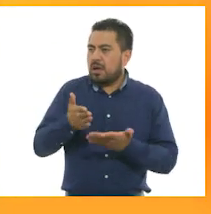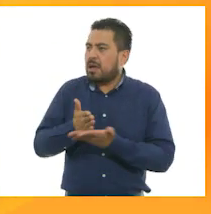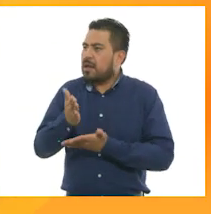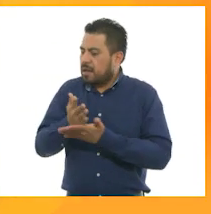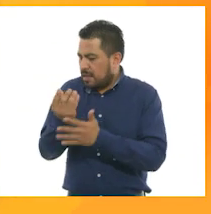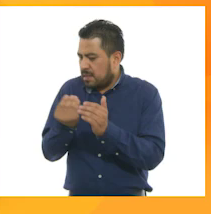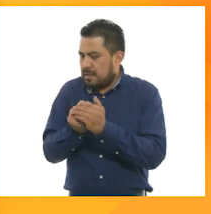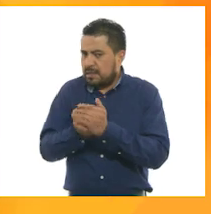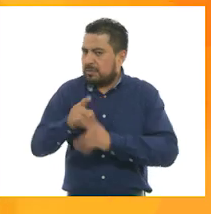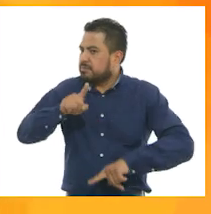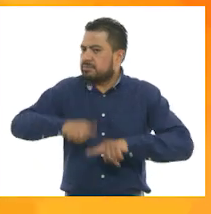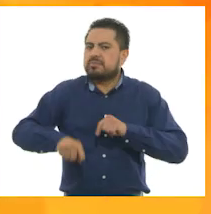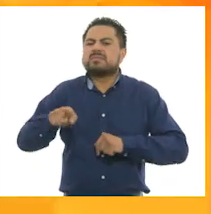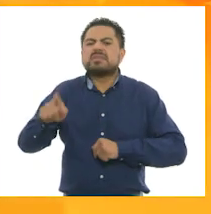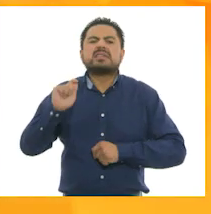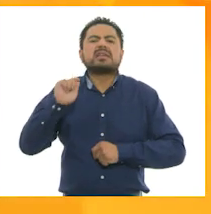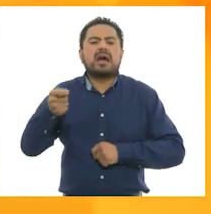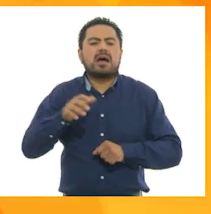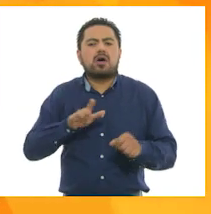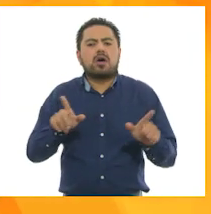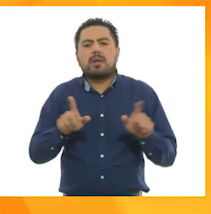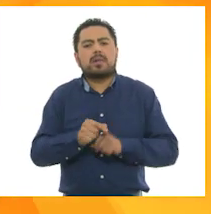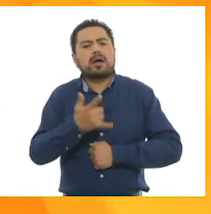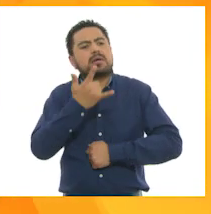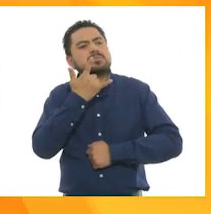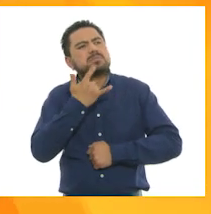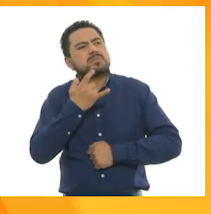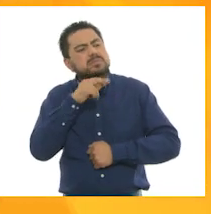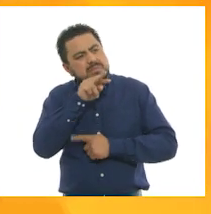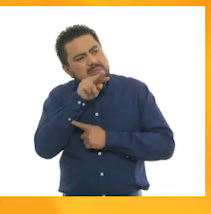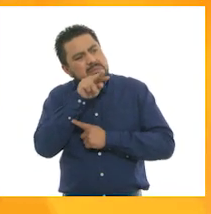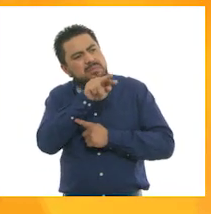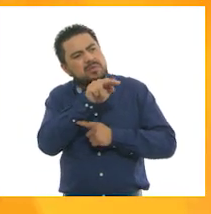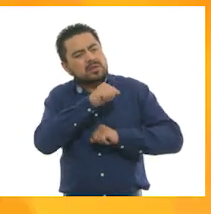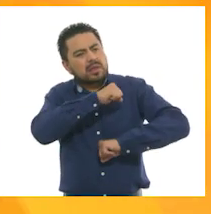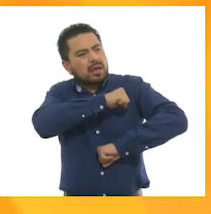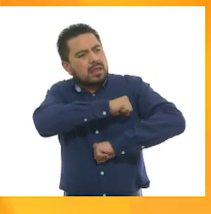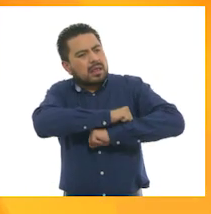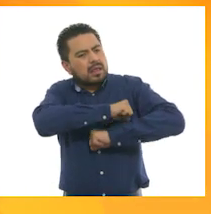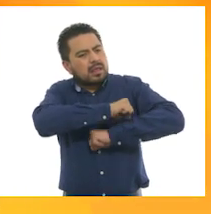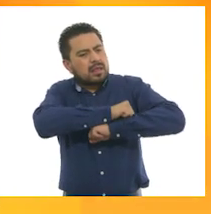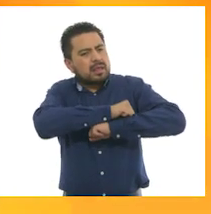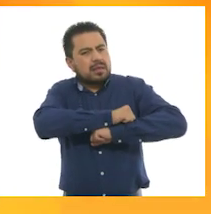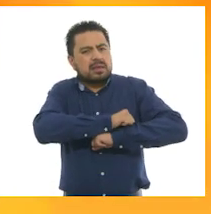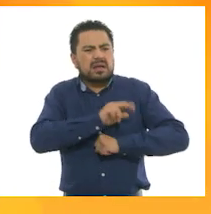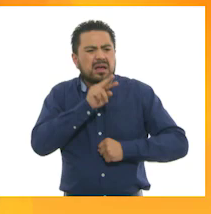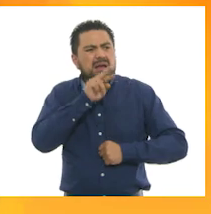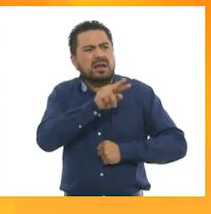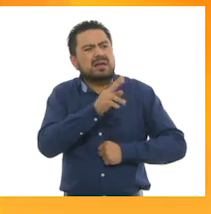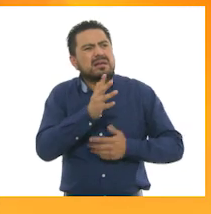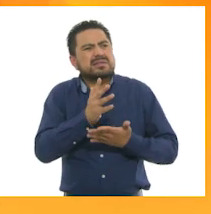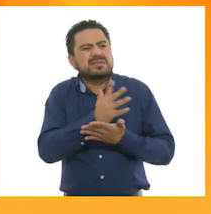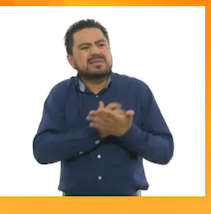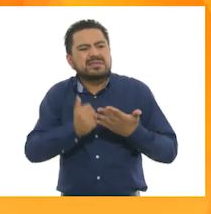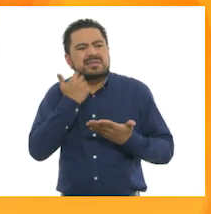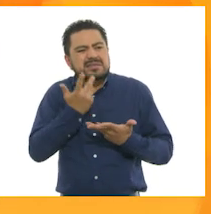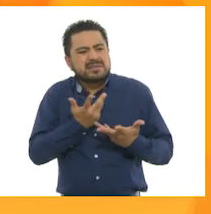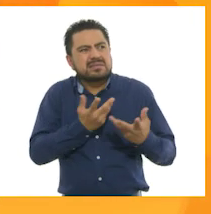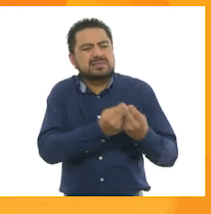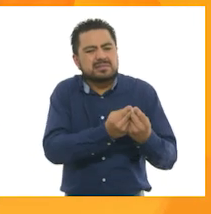clases. Se dedicaba a mirar con anhelo a través de la ventana y se moría de ganas de